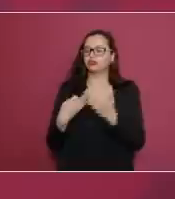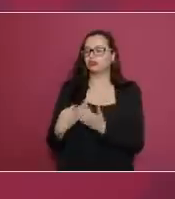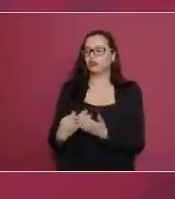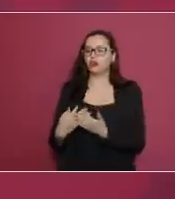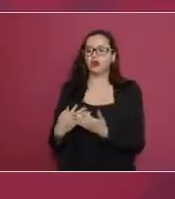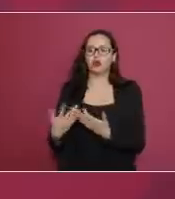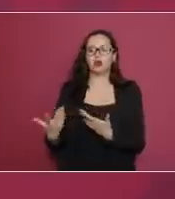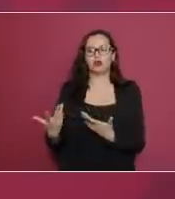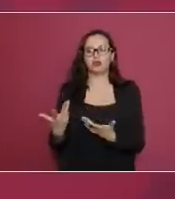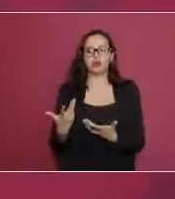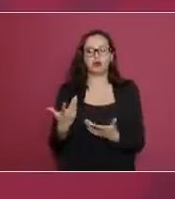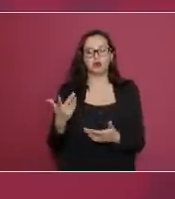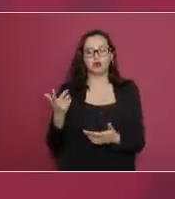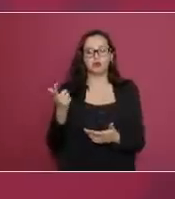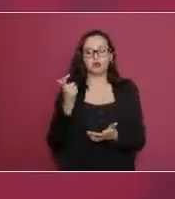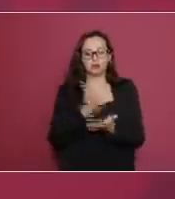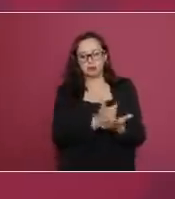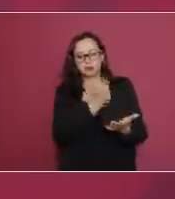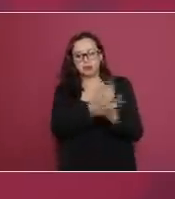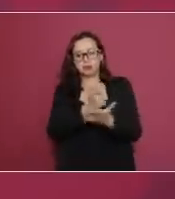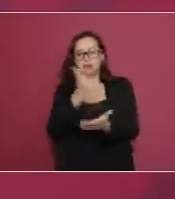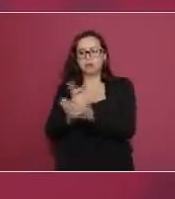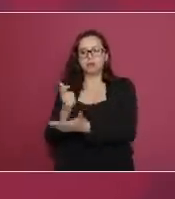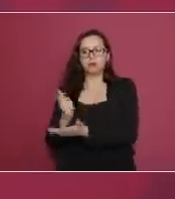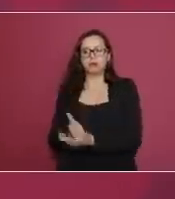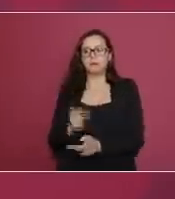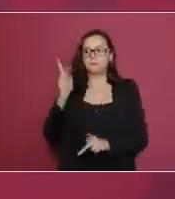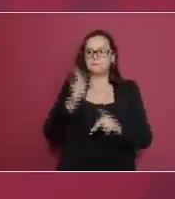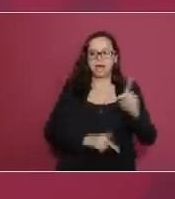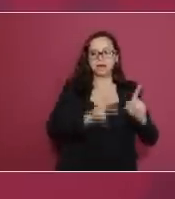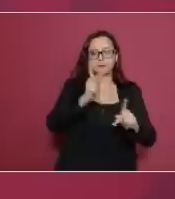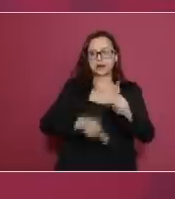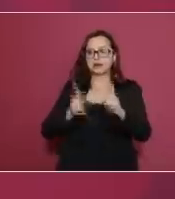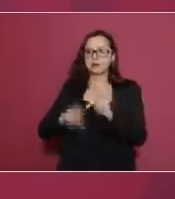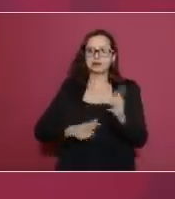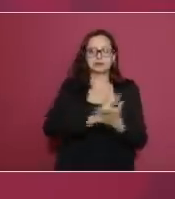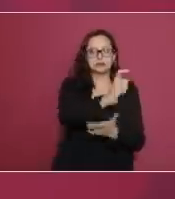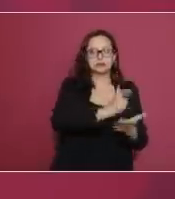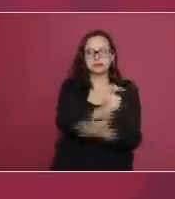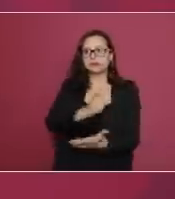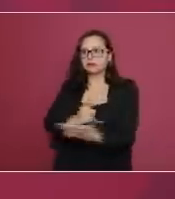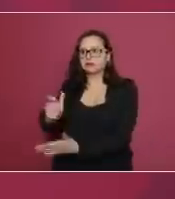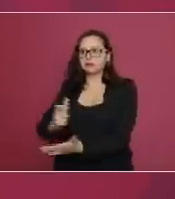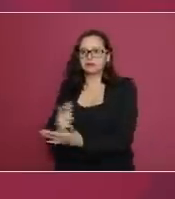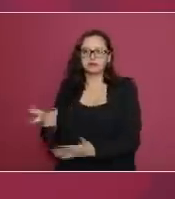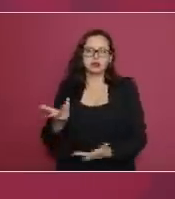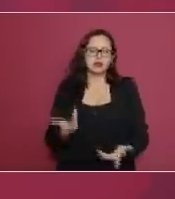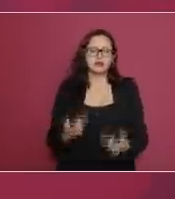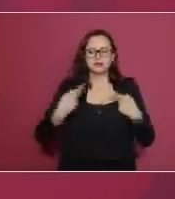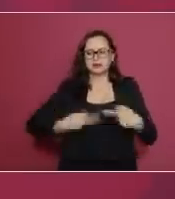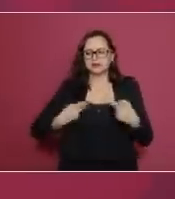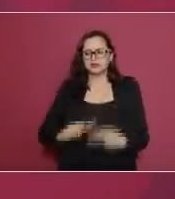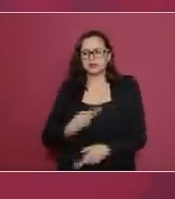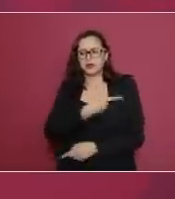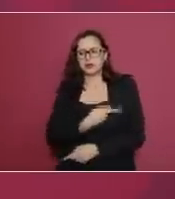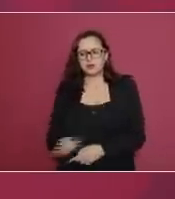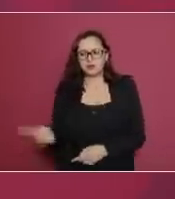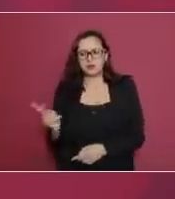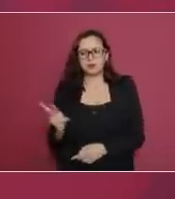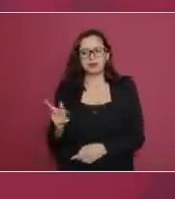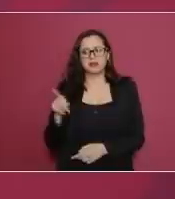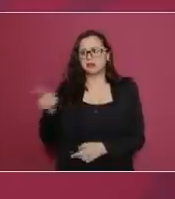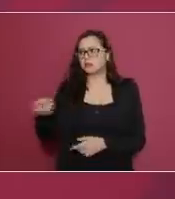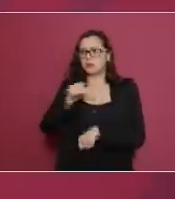Vamos a quitar cuotas. Una gente humilde, una gente pobre, no se puede